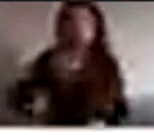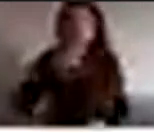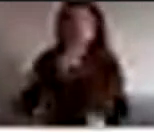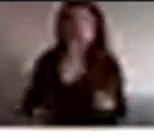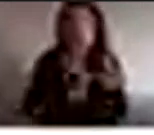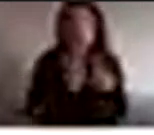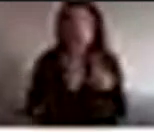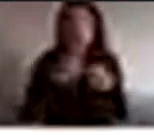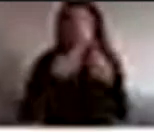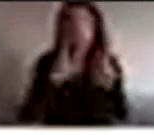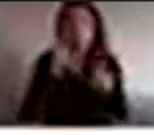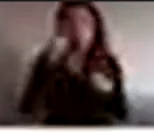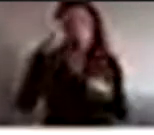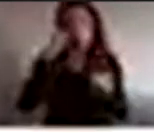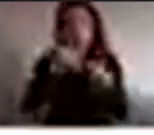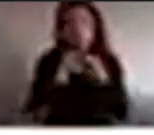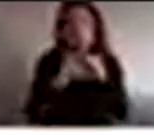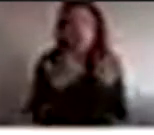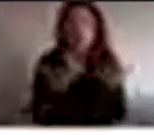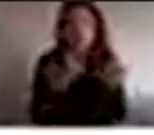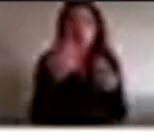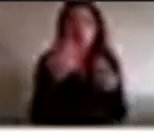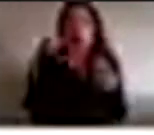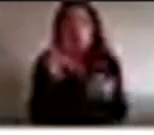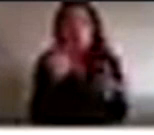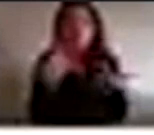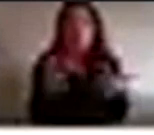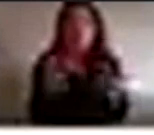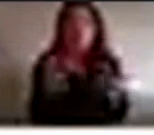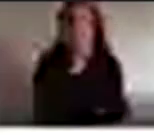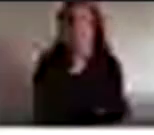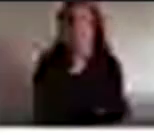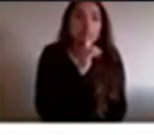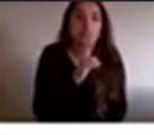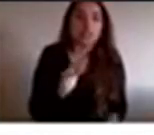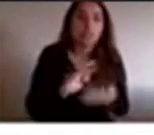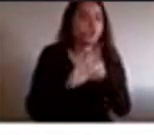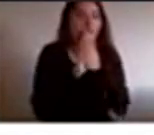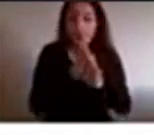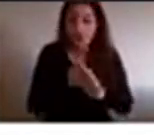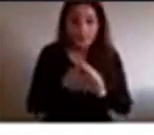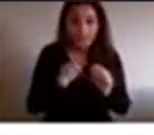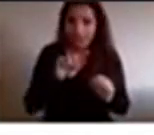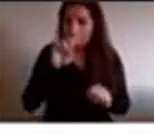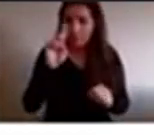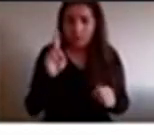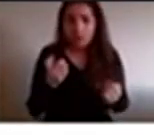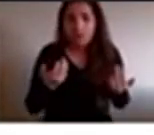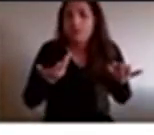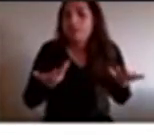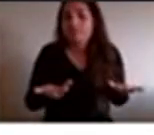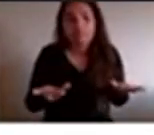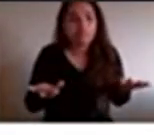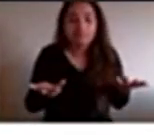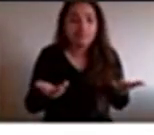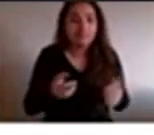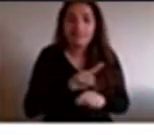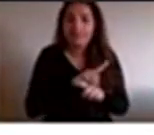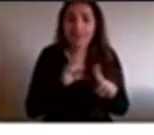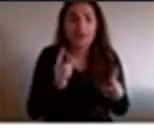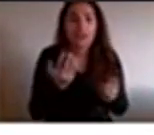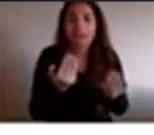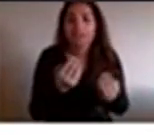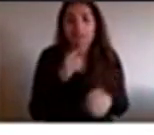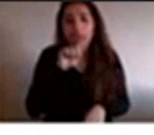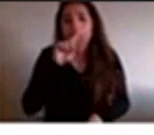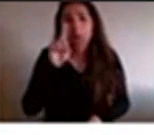pero durante su exposición la han ido contestando de manera muy clara. Pero sí hay una